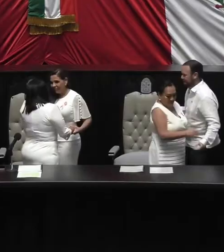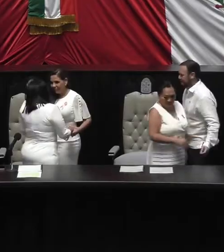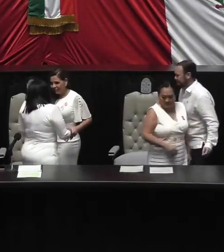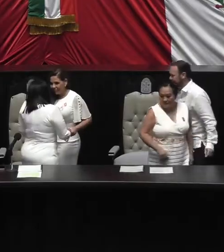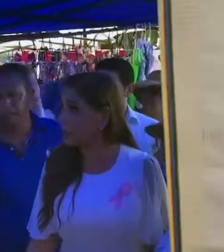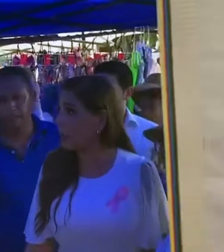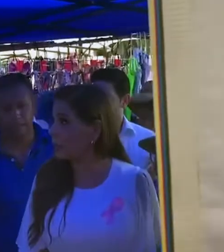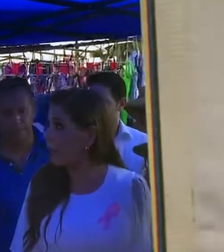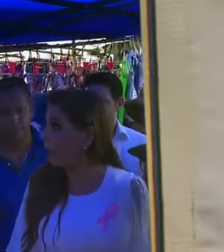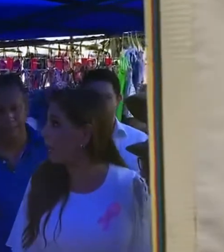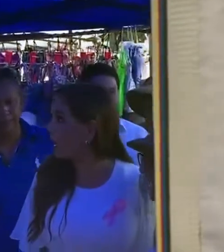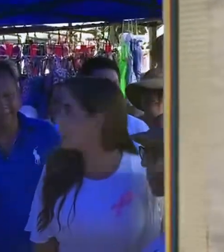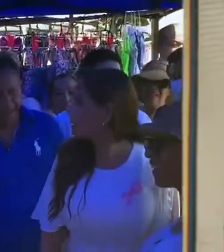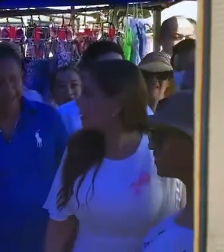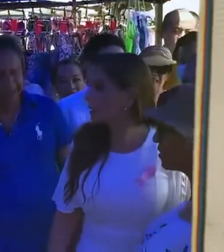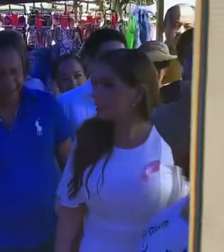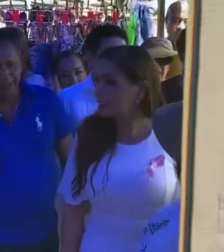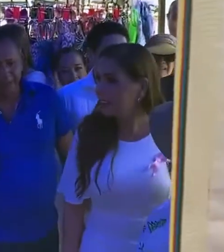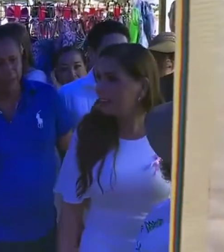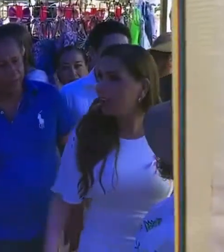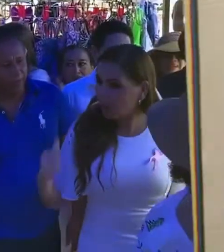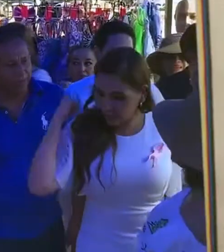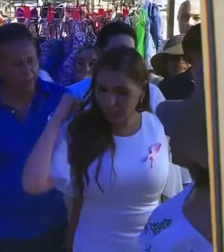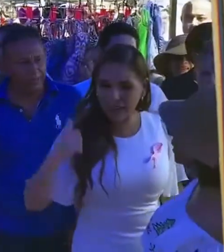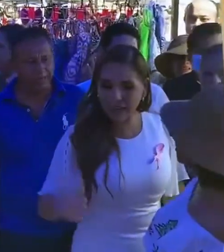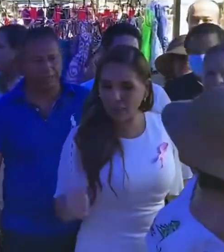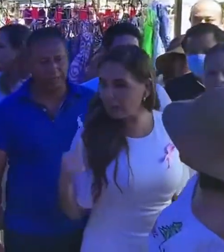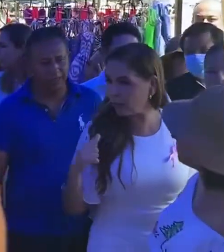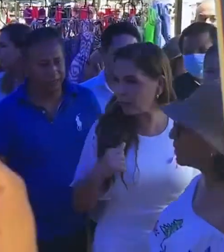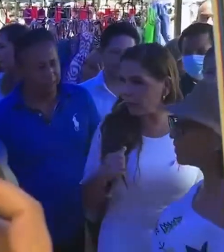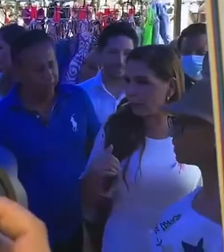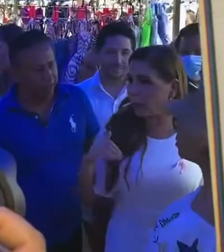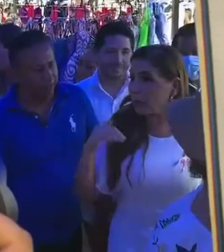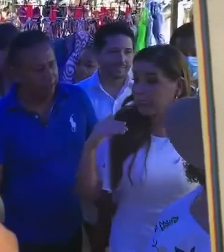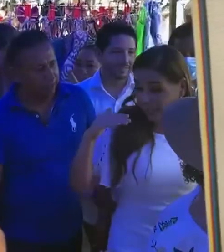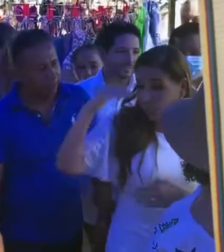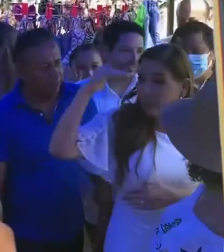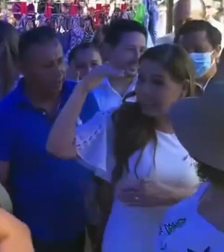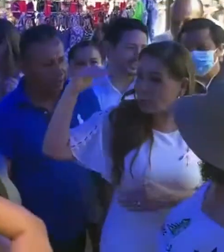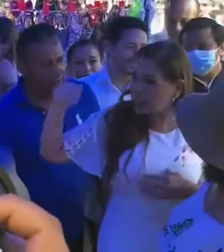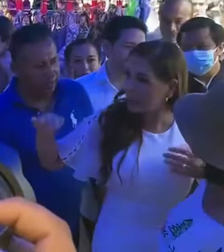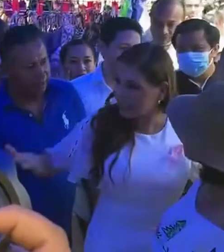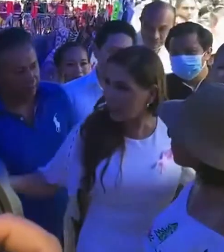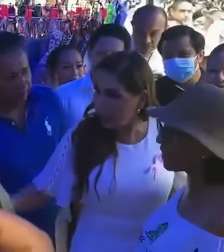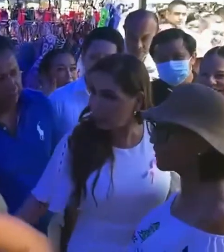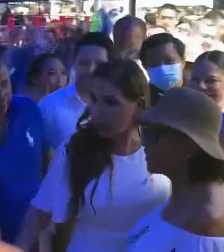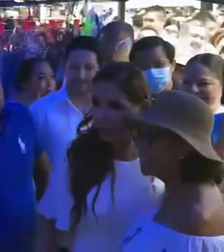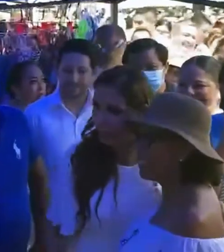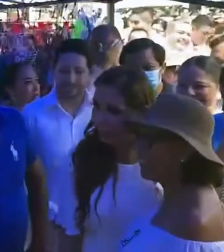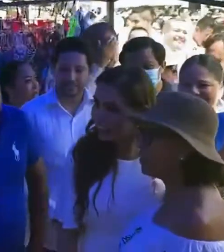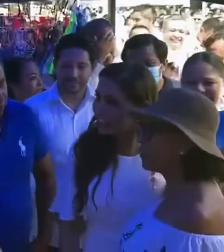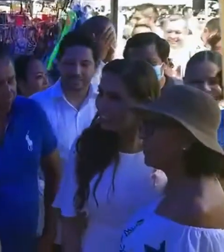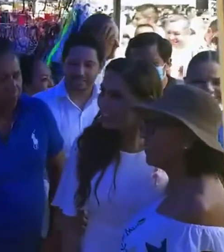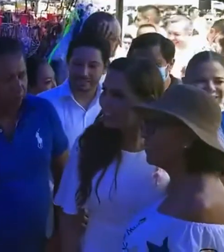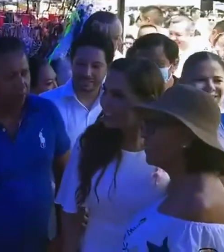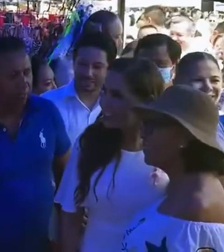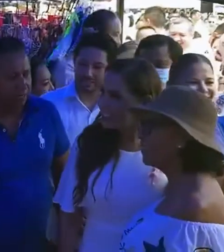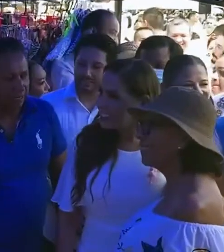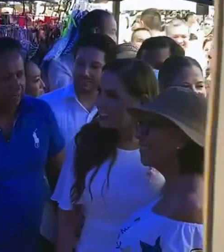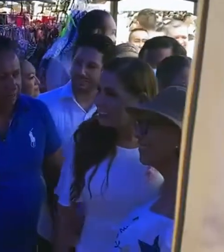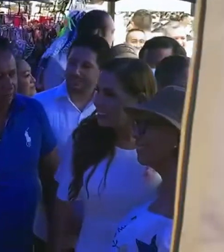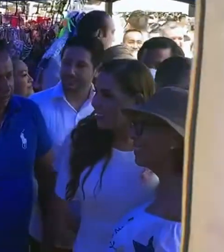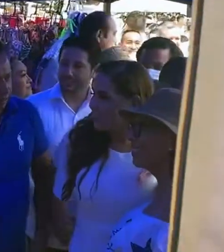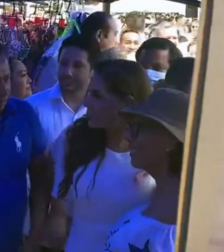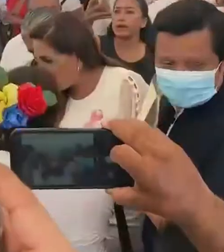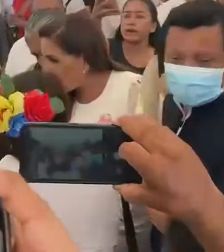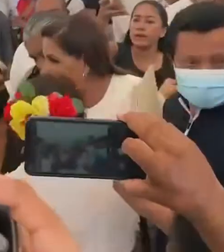el poder. Posterior fue a la verbena popular en la explanada de la bandera en Chetumal, en donde acudió a cada uno de los locales instalados para